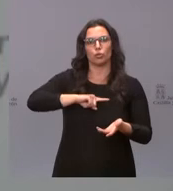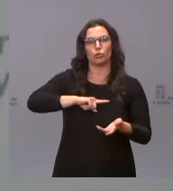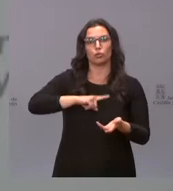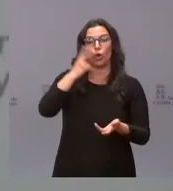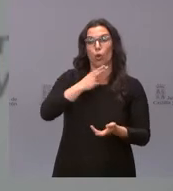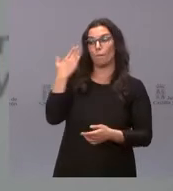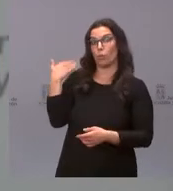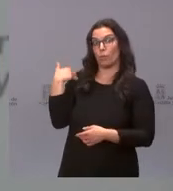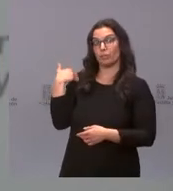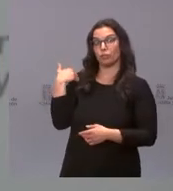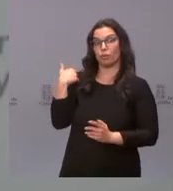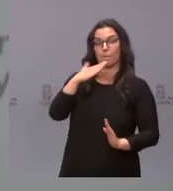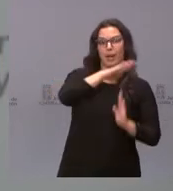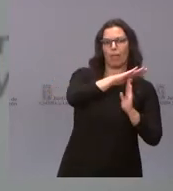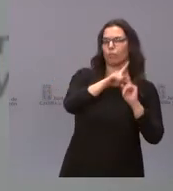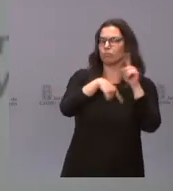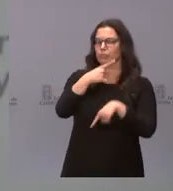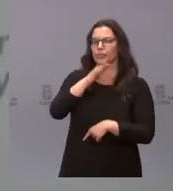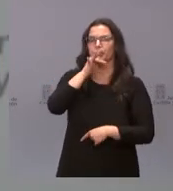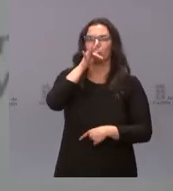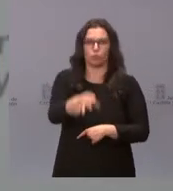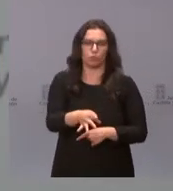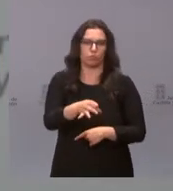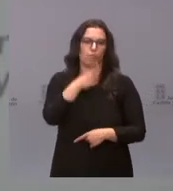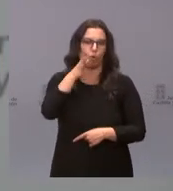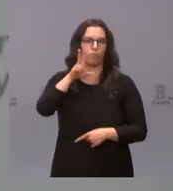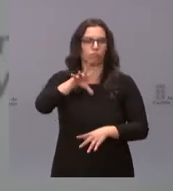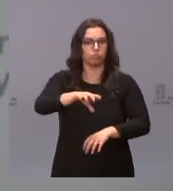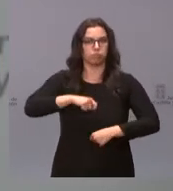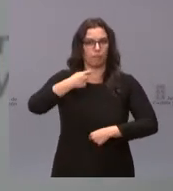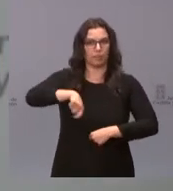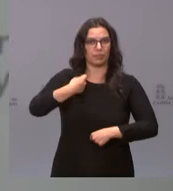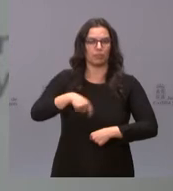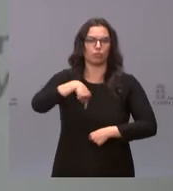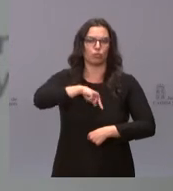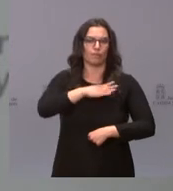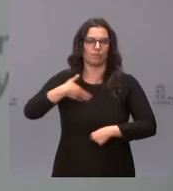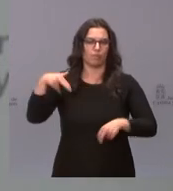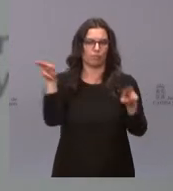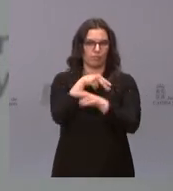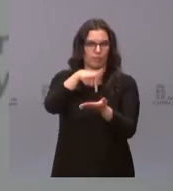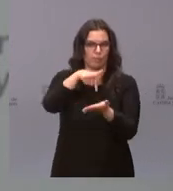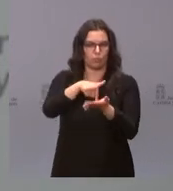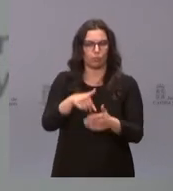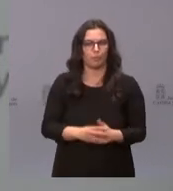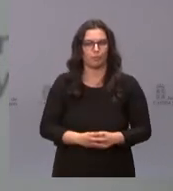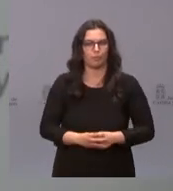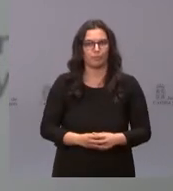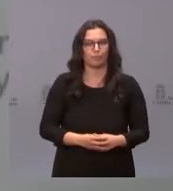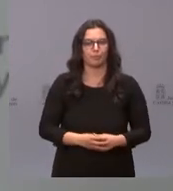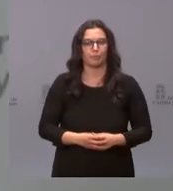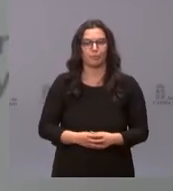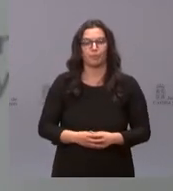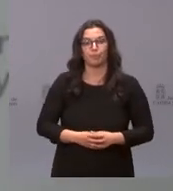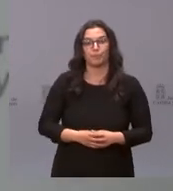compromiso de legislatura de eliminar este impuesto nuestra previsión como he dicho al inicio